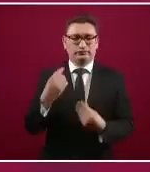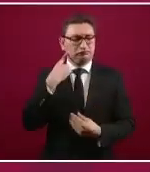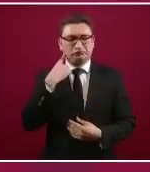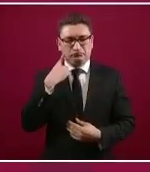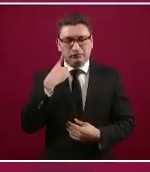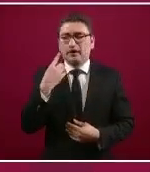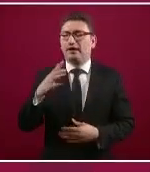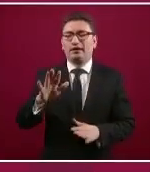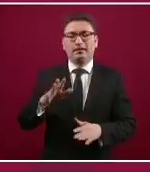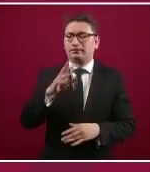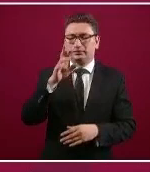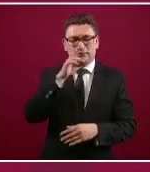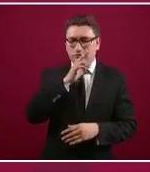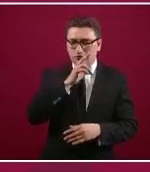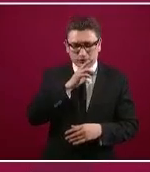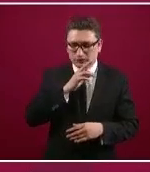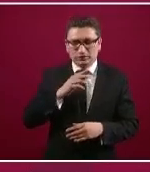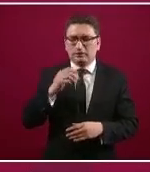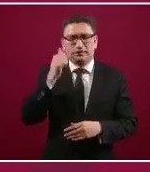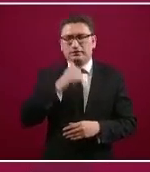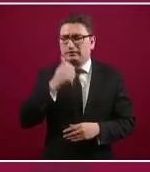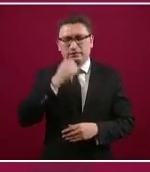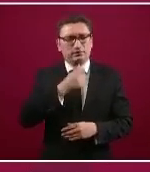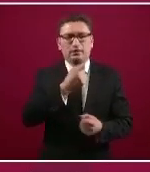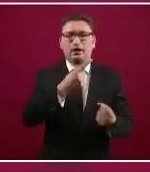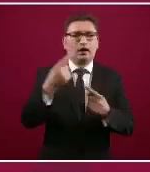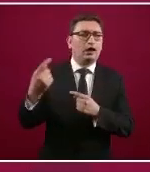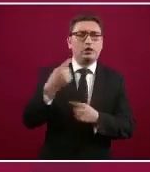Pero siempre va a haber polémica y que viva la polémica.